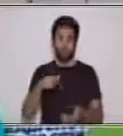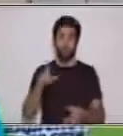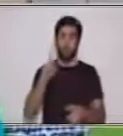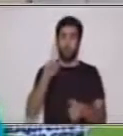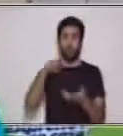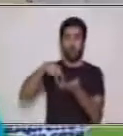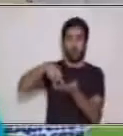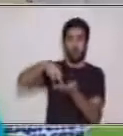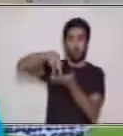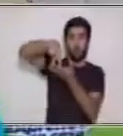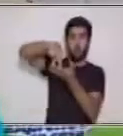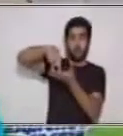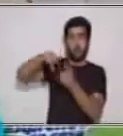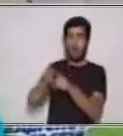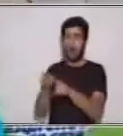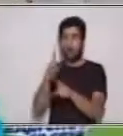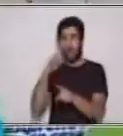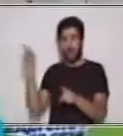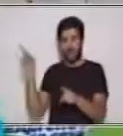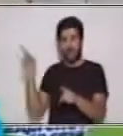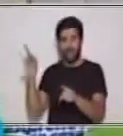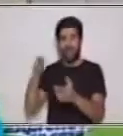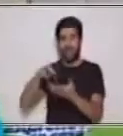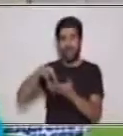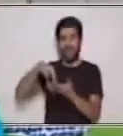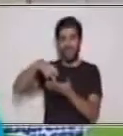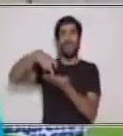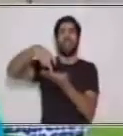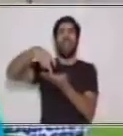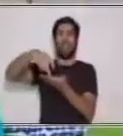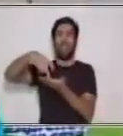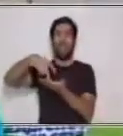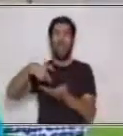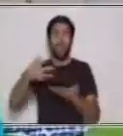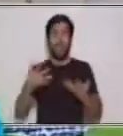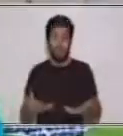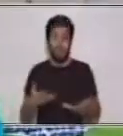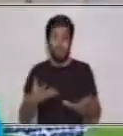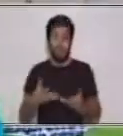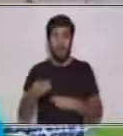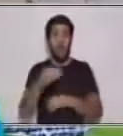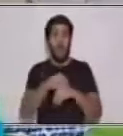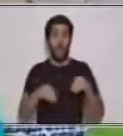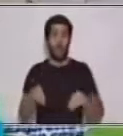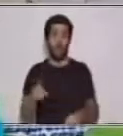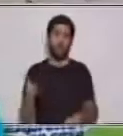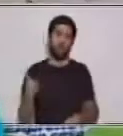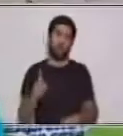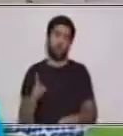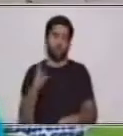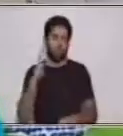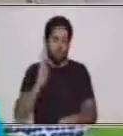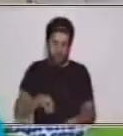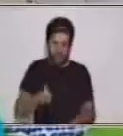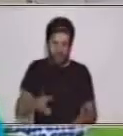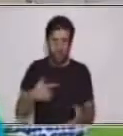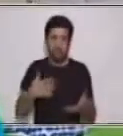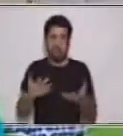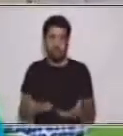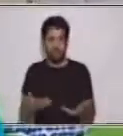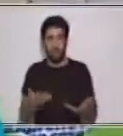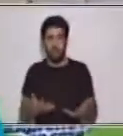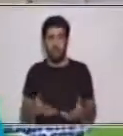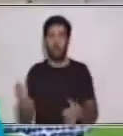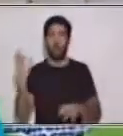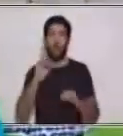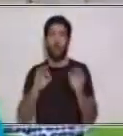pie? ¿Sí o no? ¿Va a cambiar el peso? Definitivamente no. Muy bien. Si me